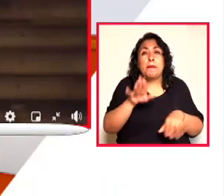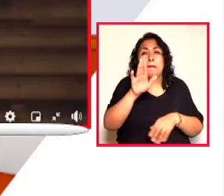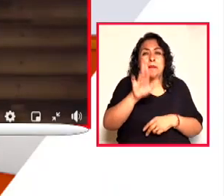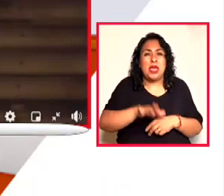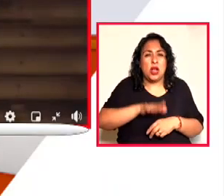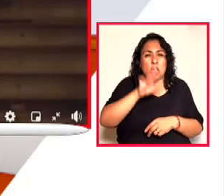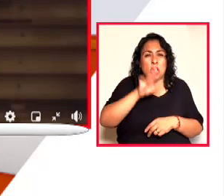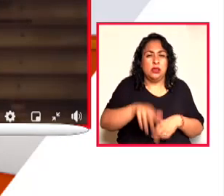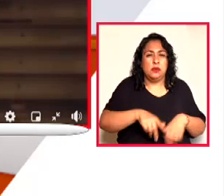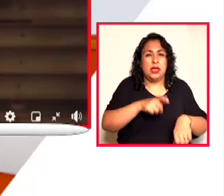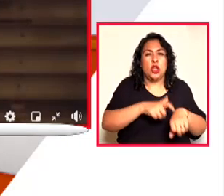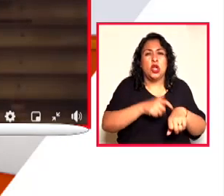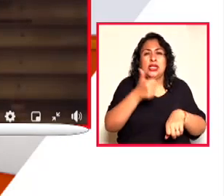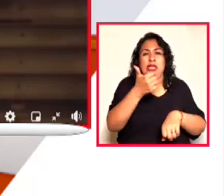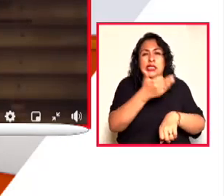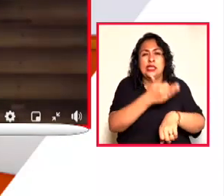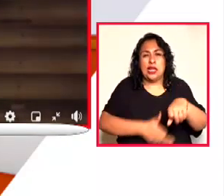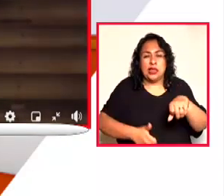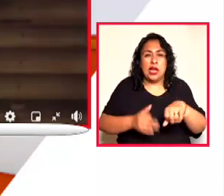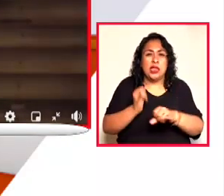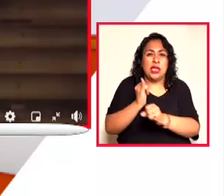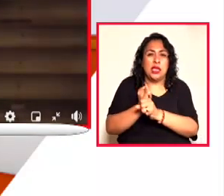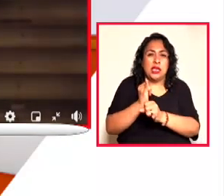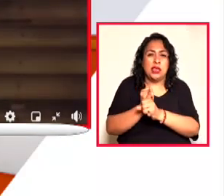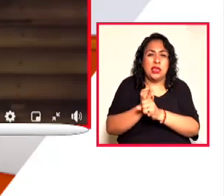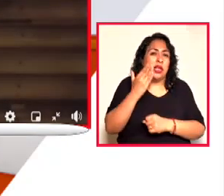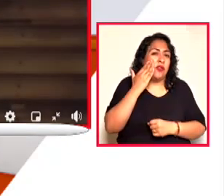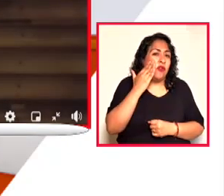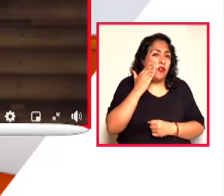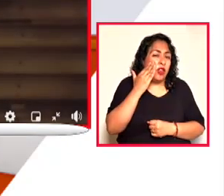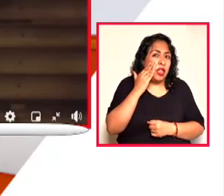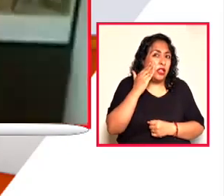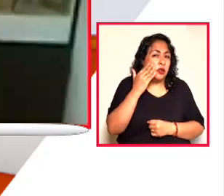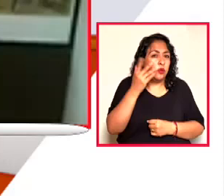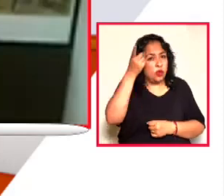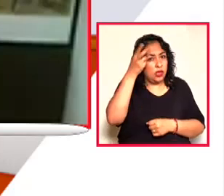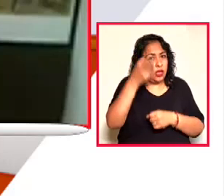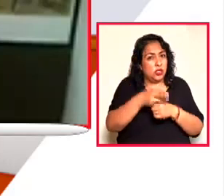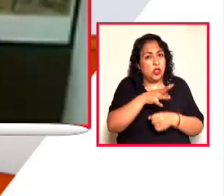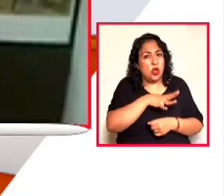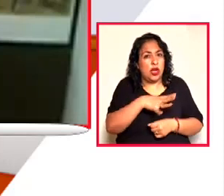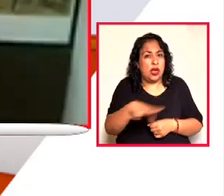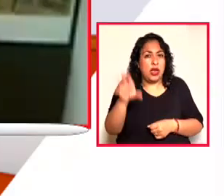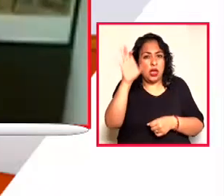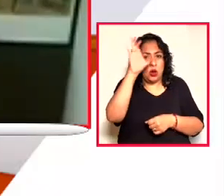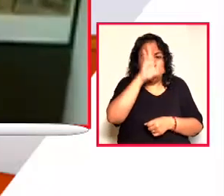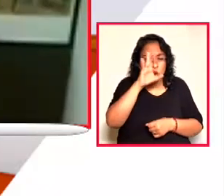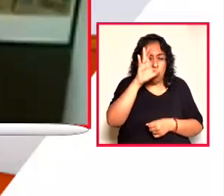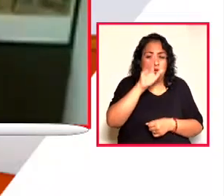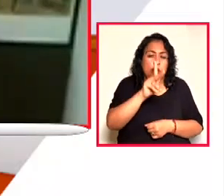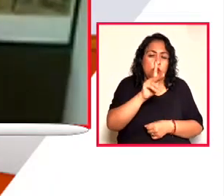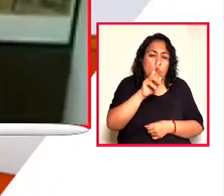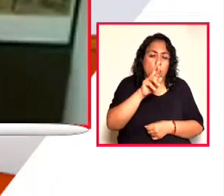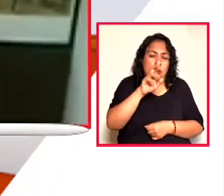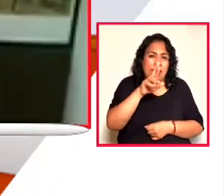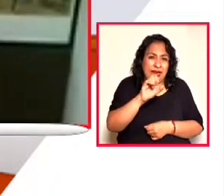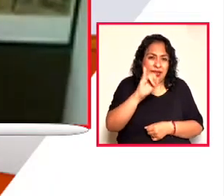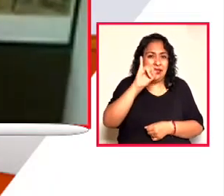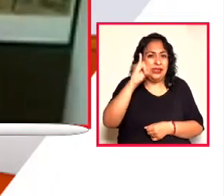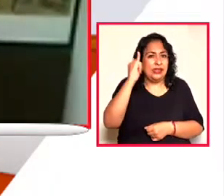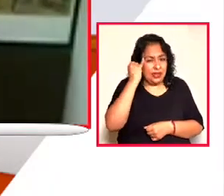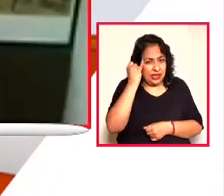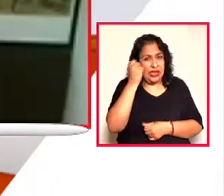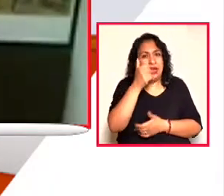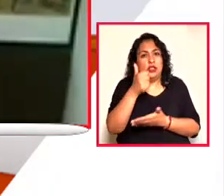a las 6 de la tarde en la página de Facebook de la Dirección General de Culturas Populares Indígenas y Urbanas. Ahí está